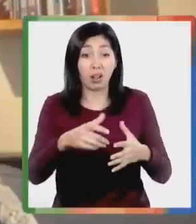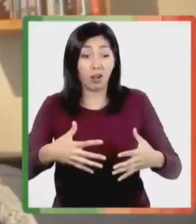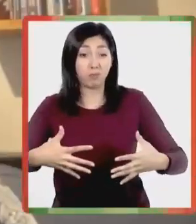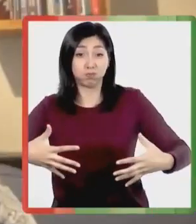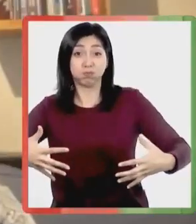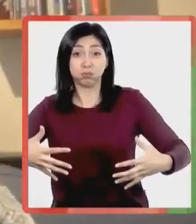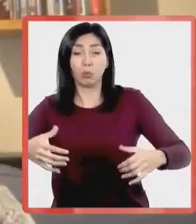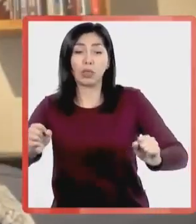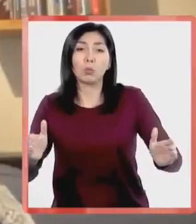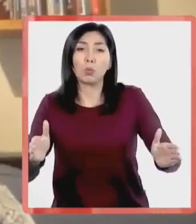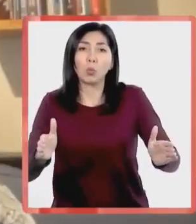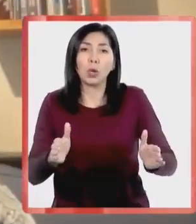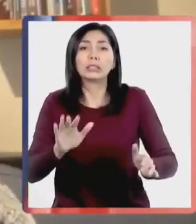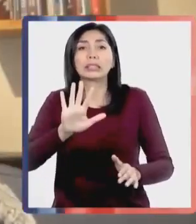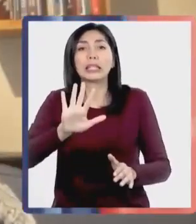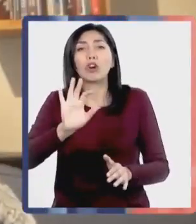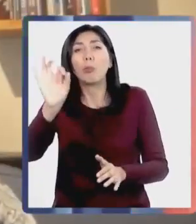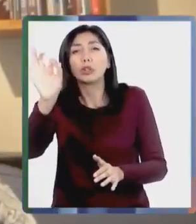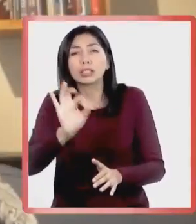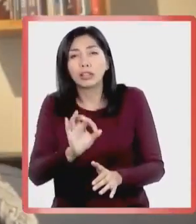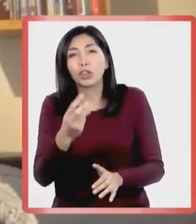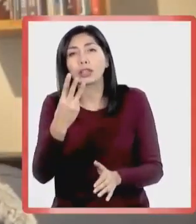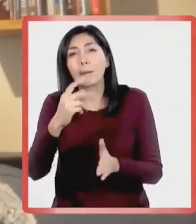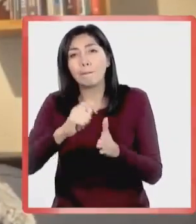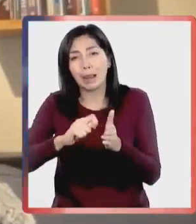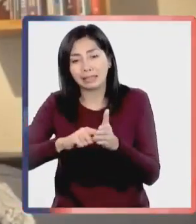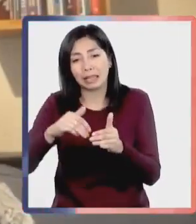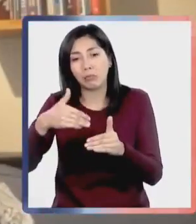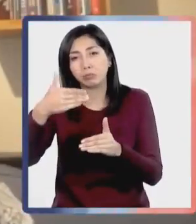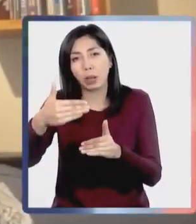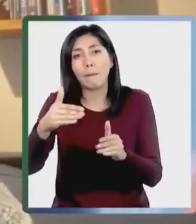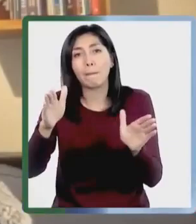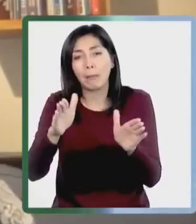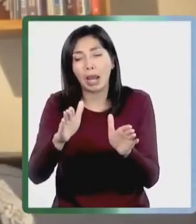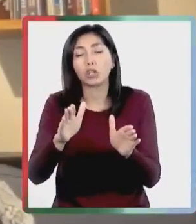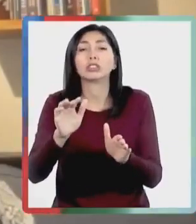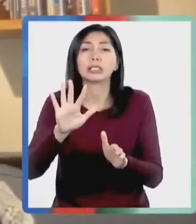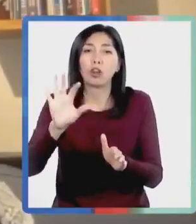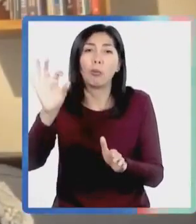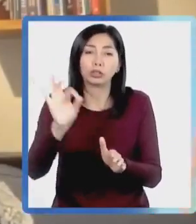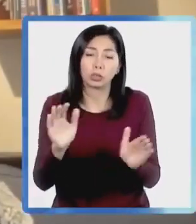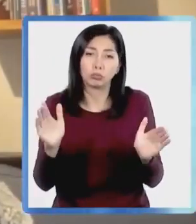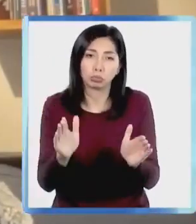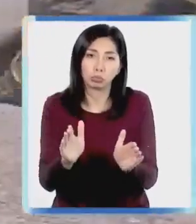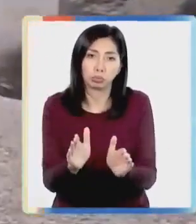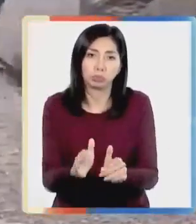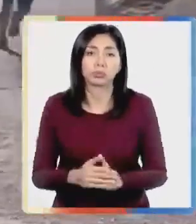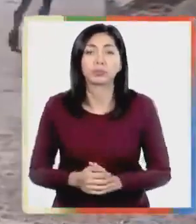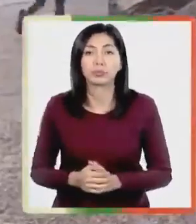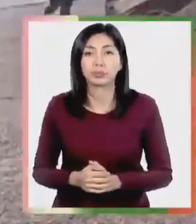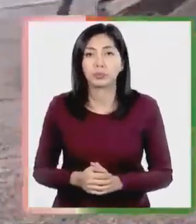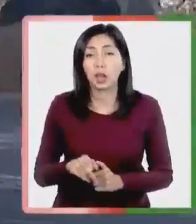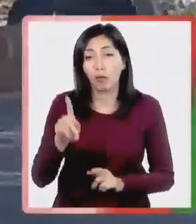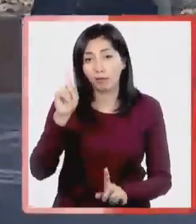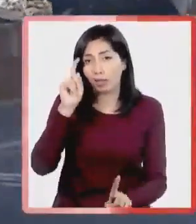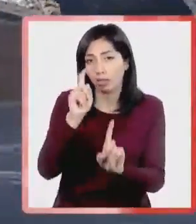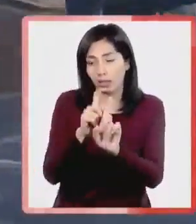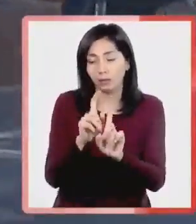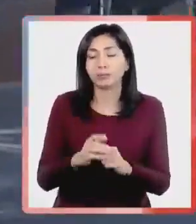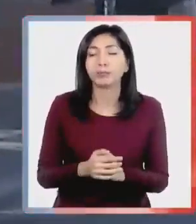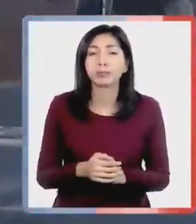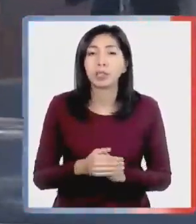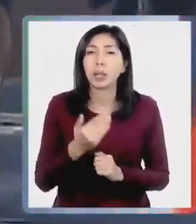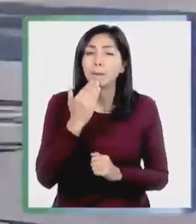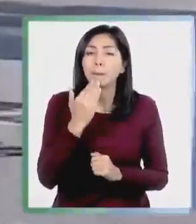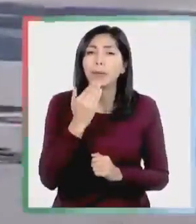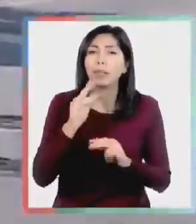que se tiene sobrepeso, por lo menos un 5% cada 3 meses. O sea, eso es como los objetivos de prevención. Una cosa que es